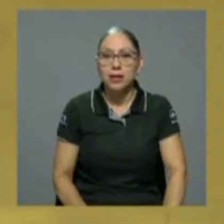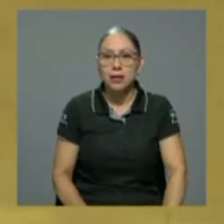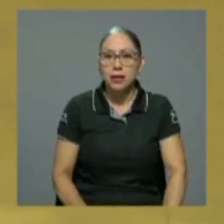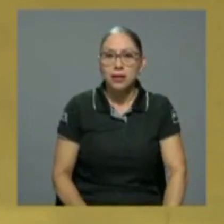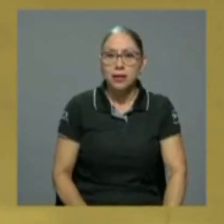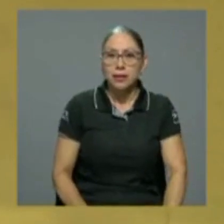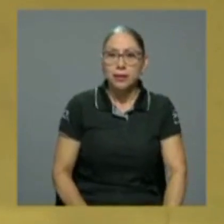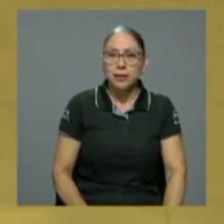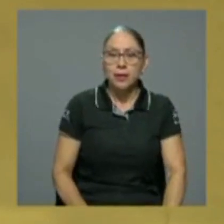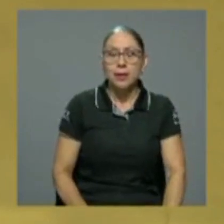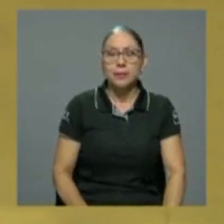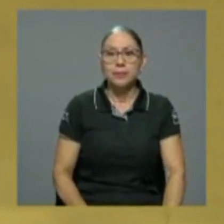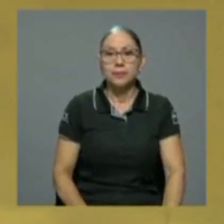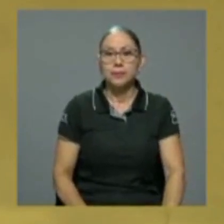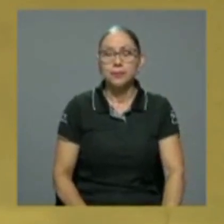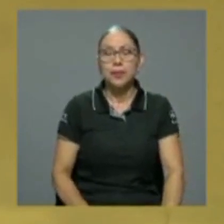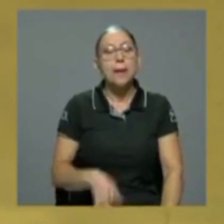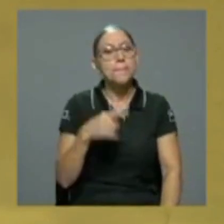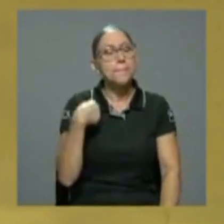decía